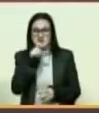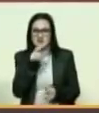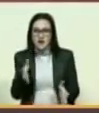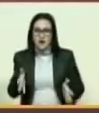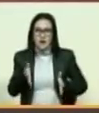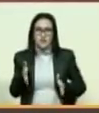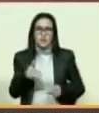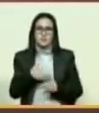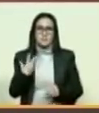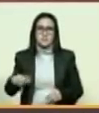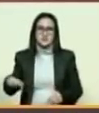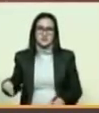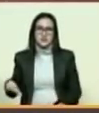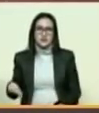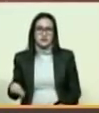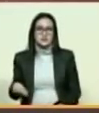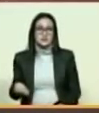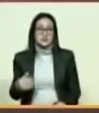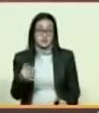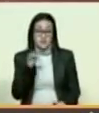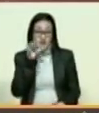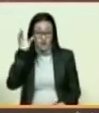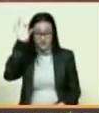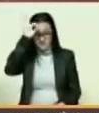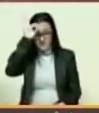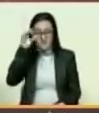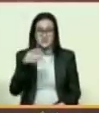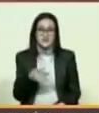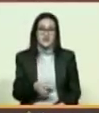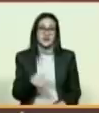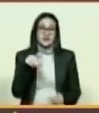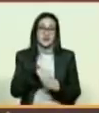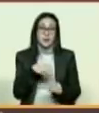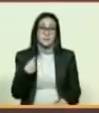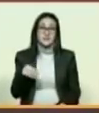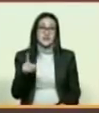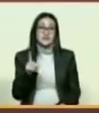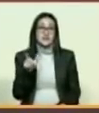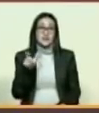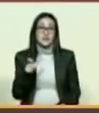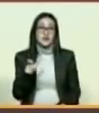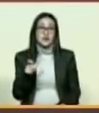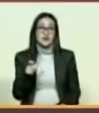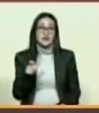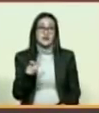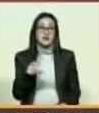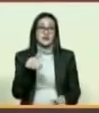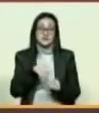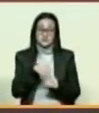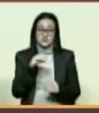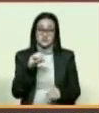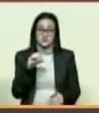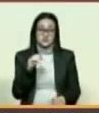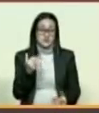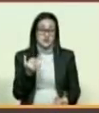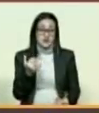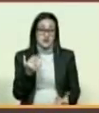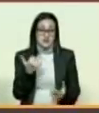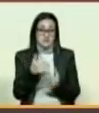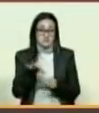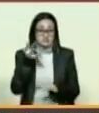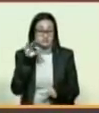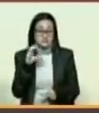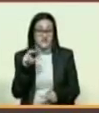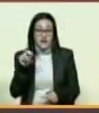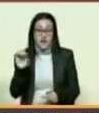sido electo presidente. Todavía no se sabe, o mejor dicho, el que fue electo presidente no fue proclamado por el órgano electoral. En Venezuela no es así. En Venezuela